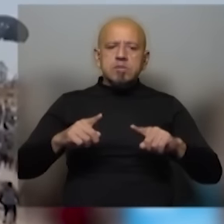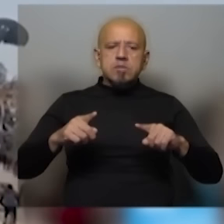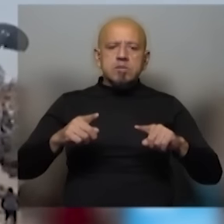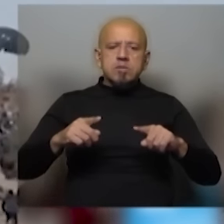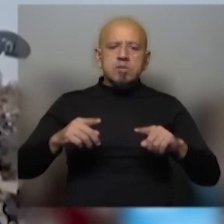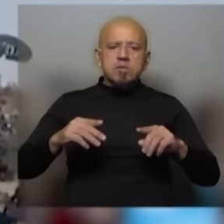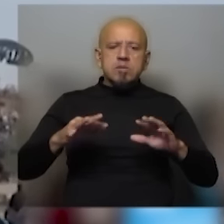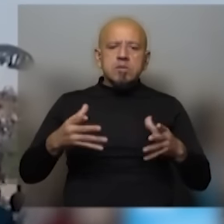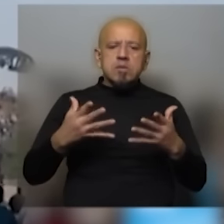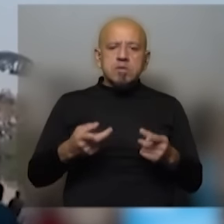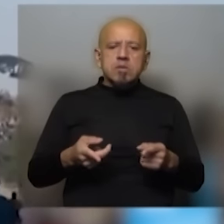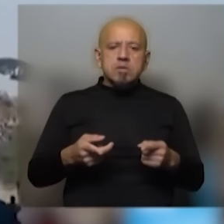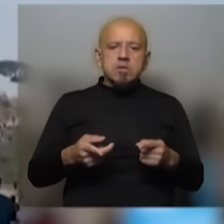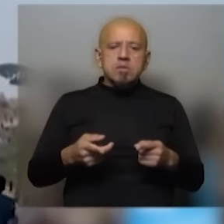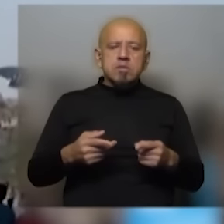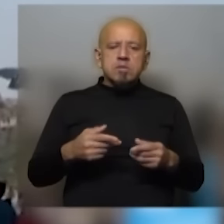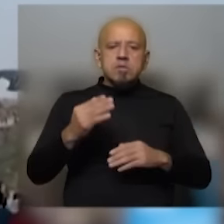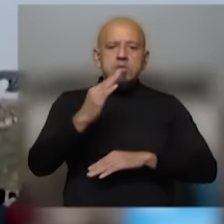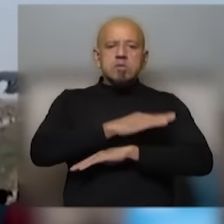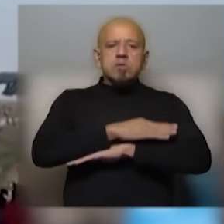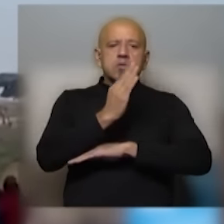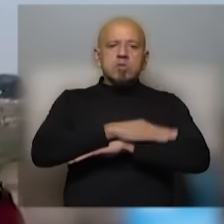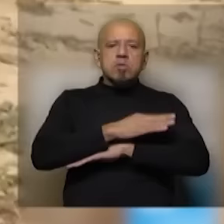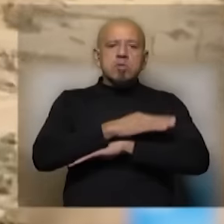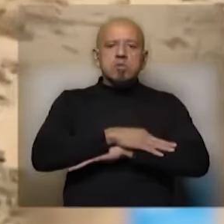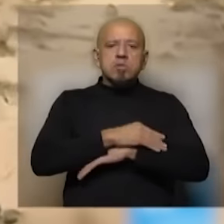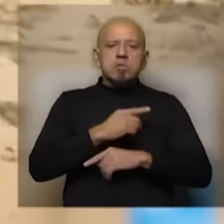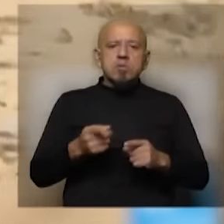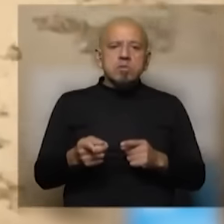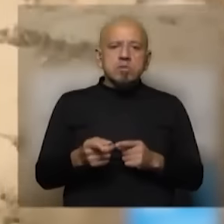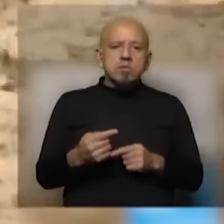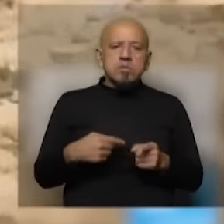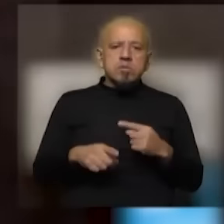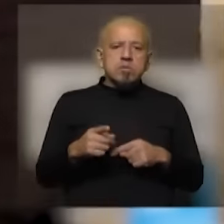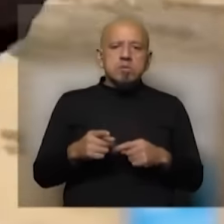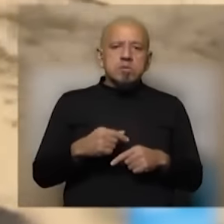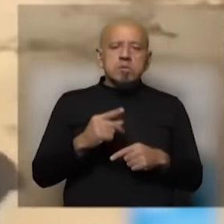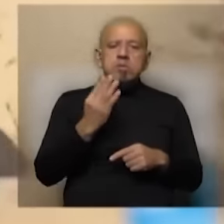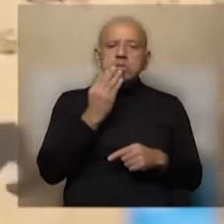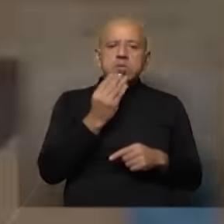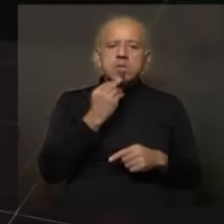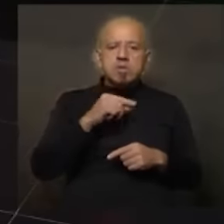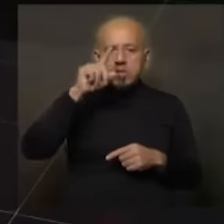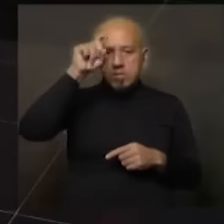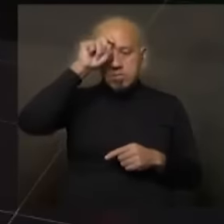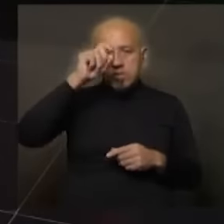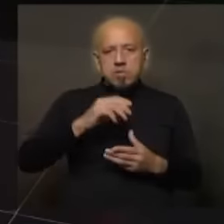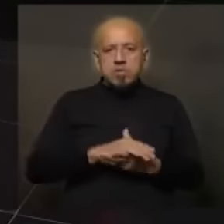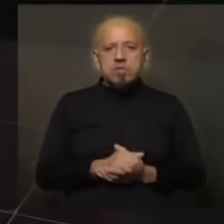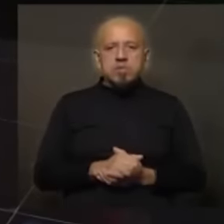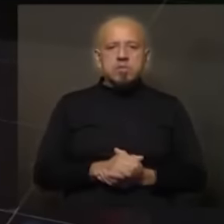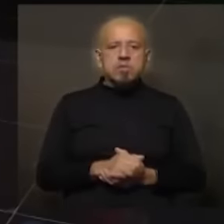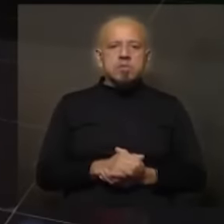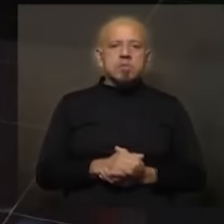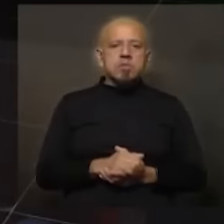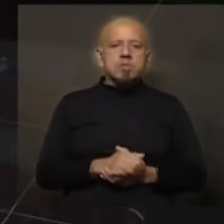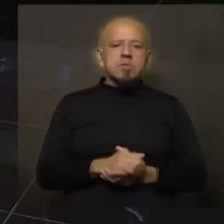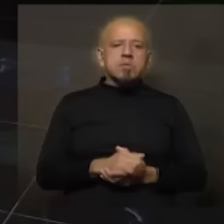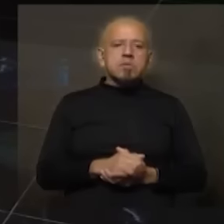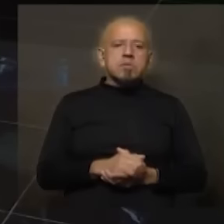en un intento de bloquear los camiones que se dirigen al enclave en la frontera entre Israel y Egipto. Y otro drama